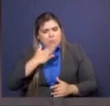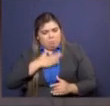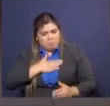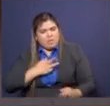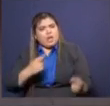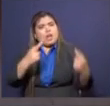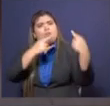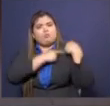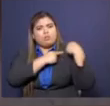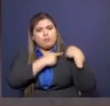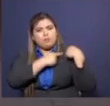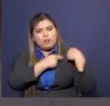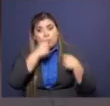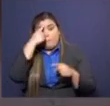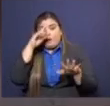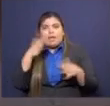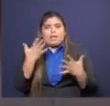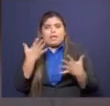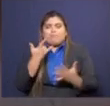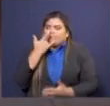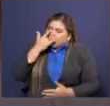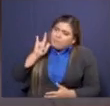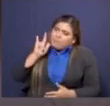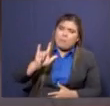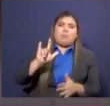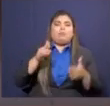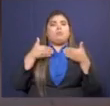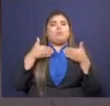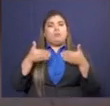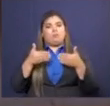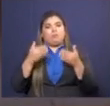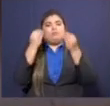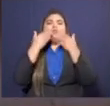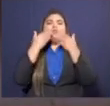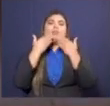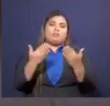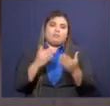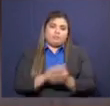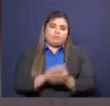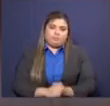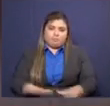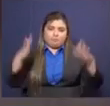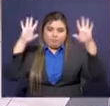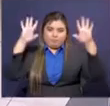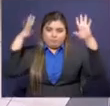para lo que amamos Panamá. Muchas gracias.